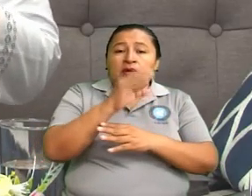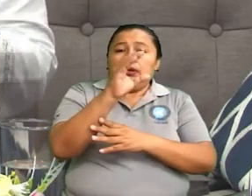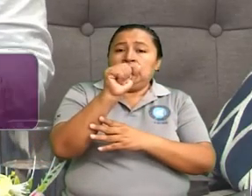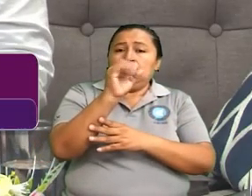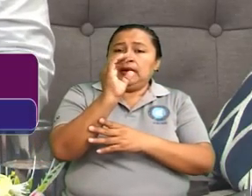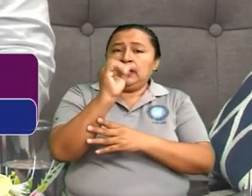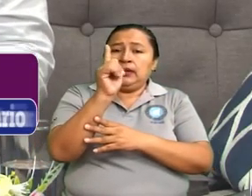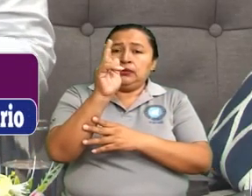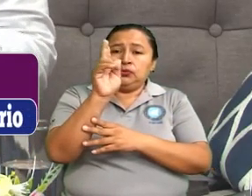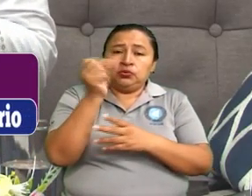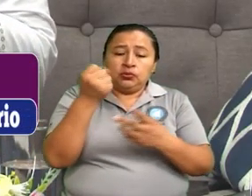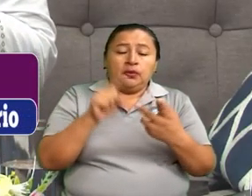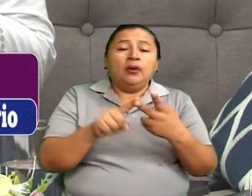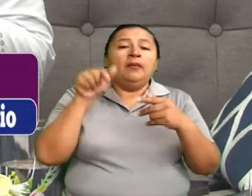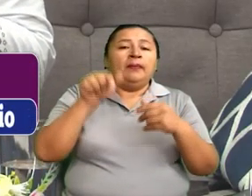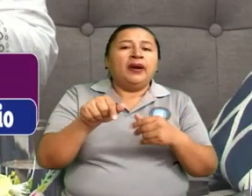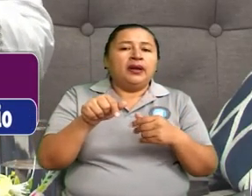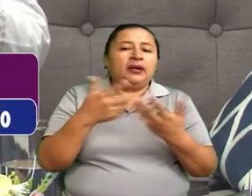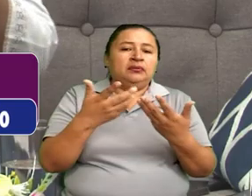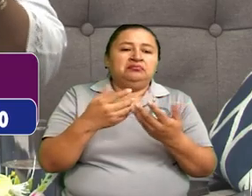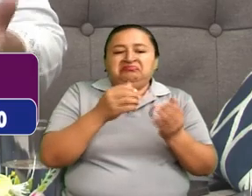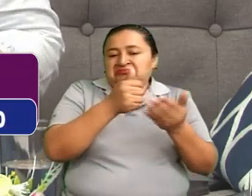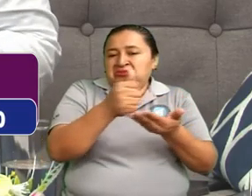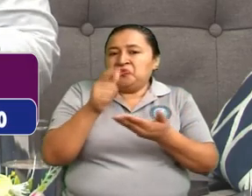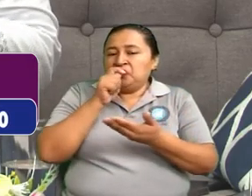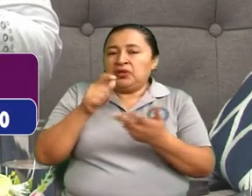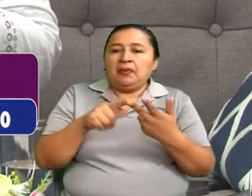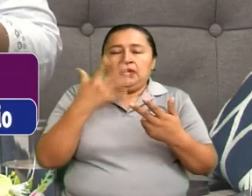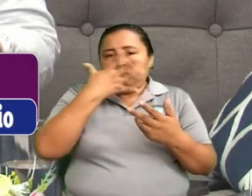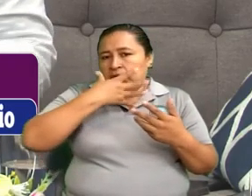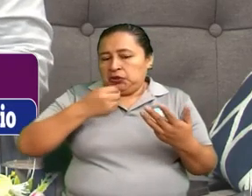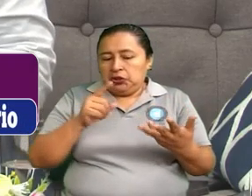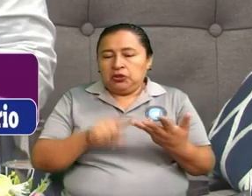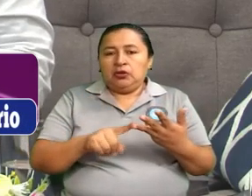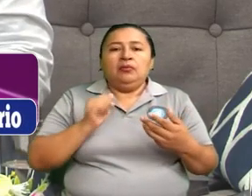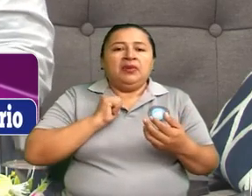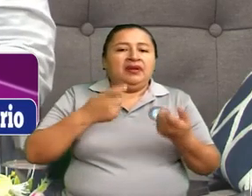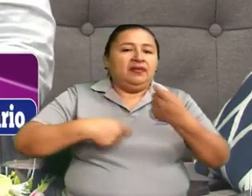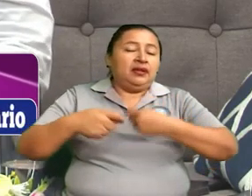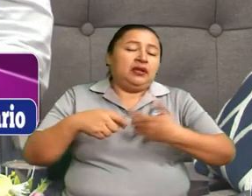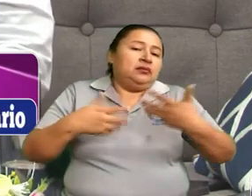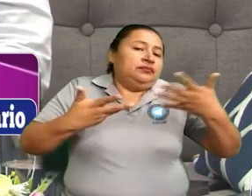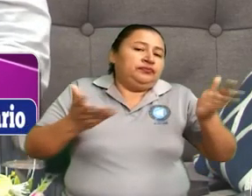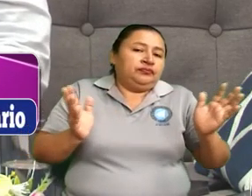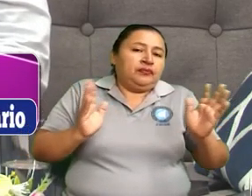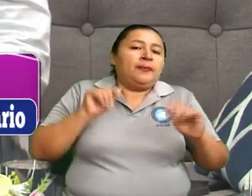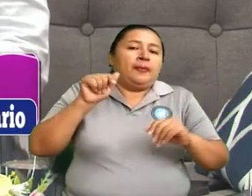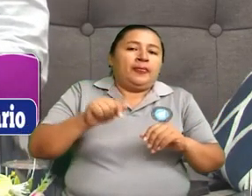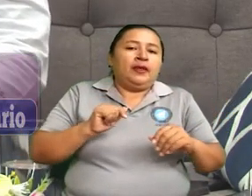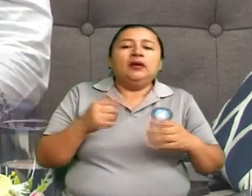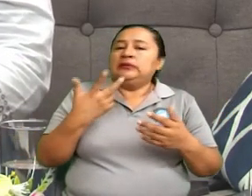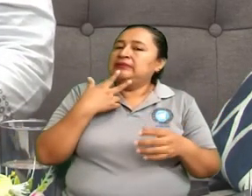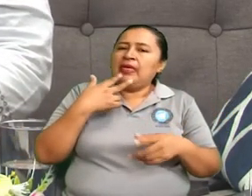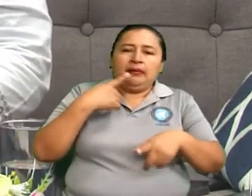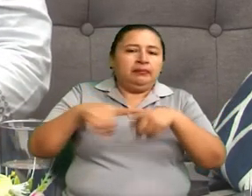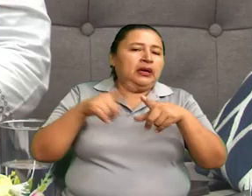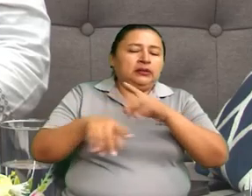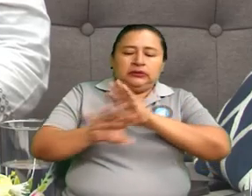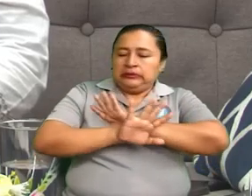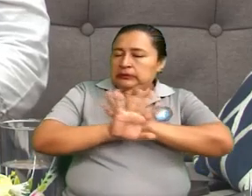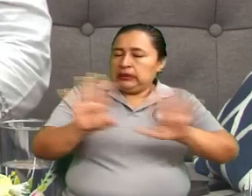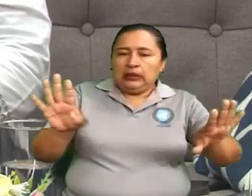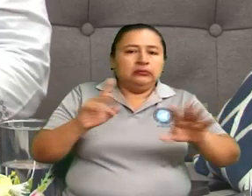para colección, ya sea para embellecer, ya sea para comercializar. Entonces es